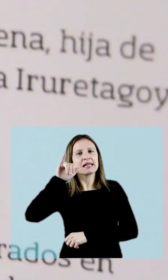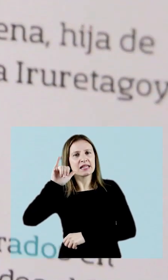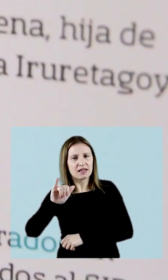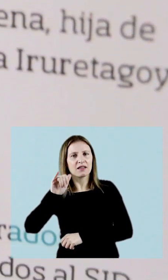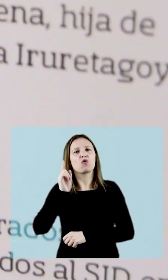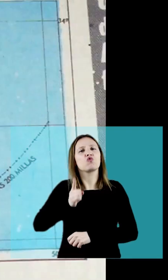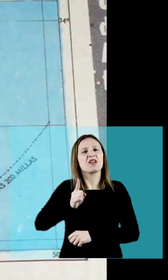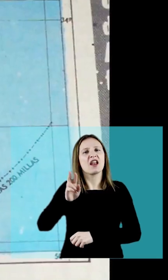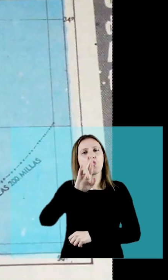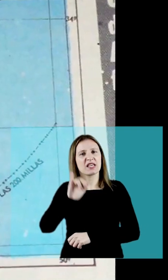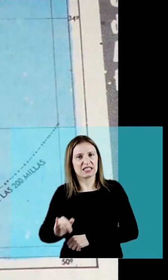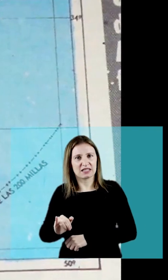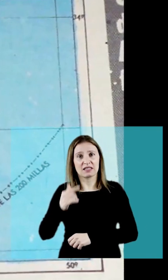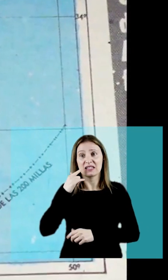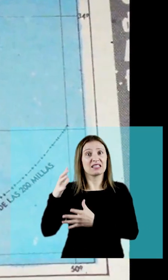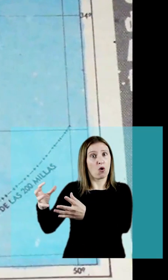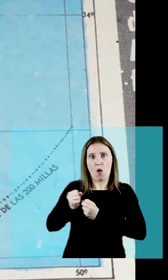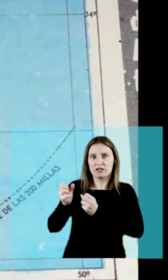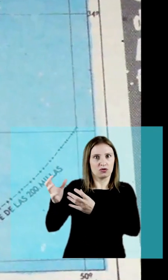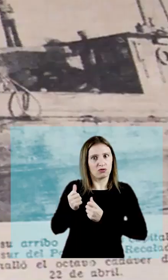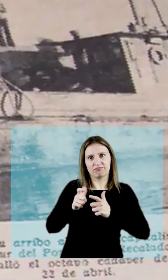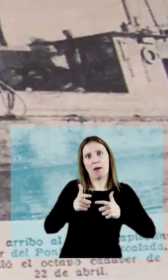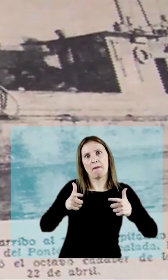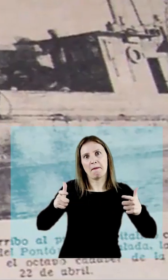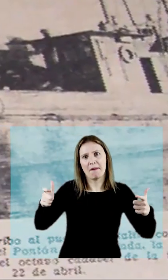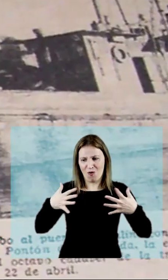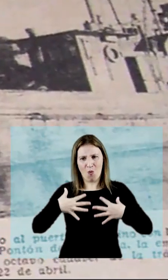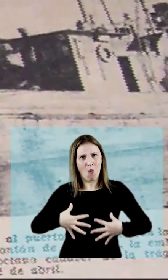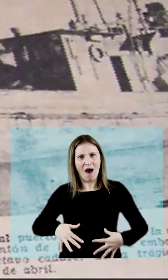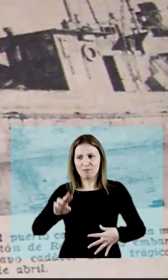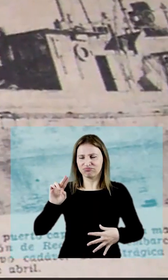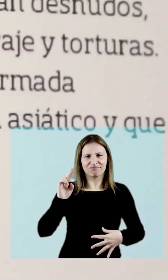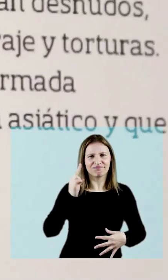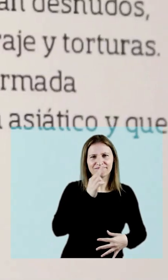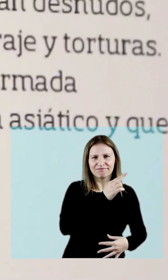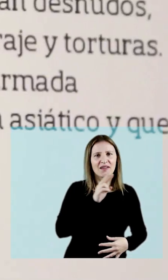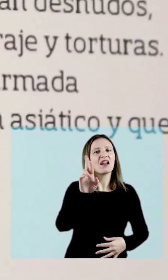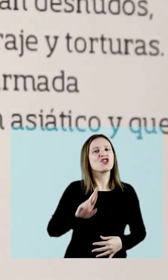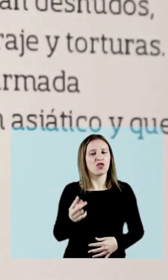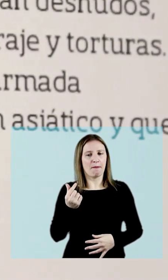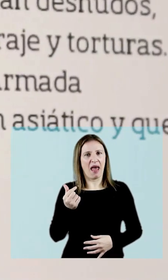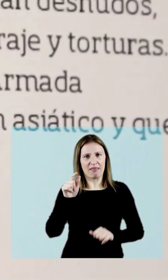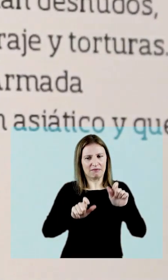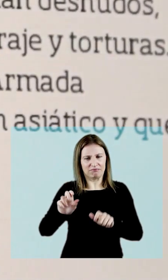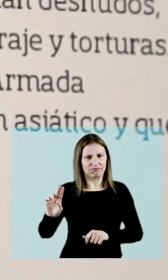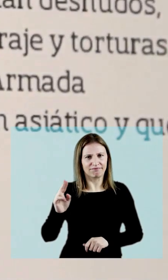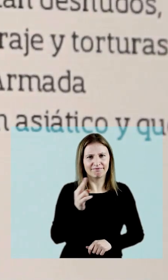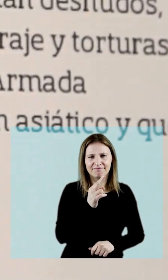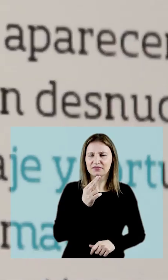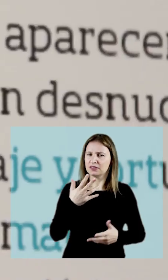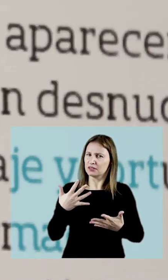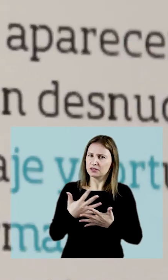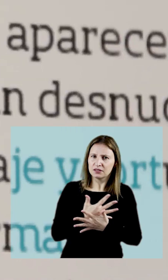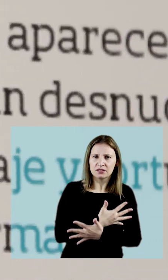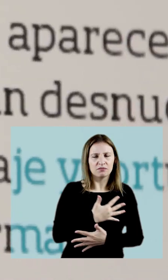secuestros masivos y que empiezan a aparecer cuerpos en el Río de la Plata. Es quizá uno de los años más duros